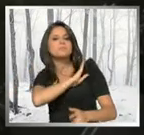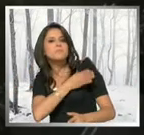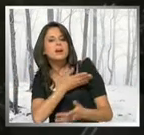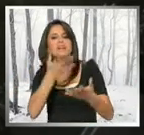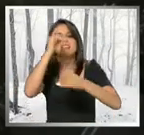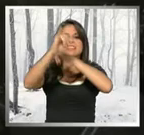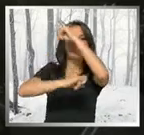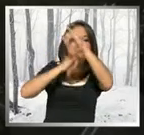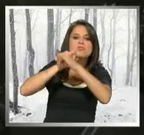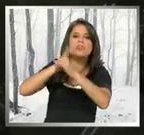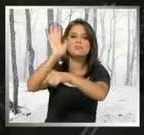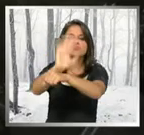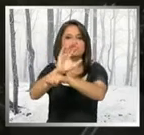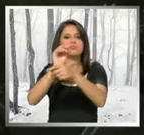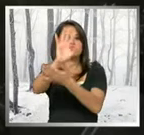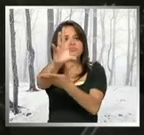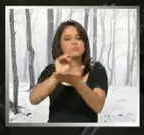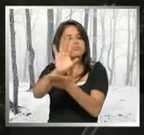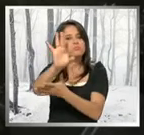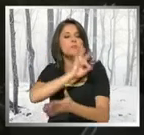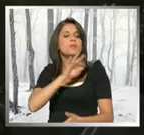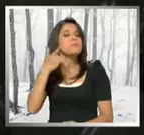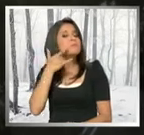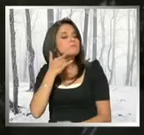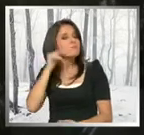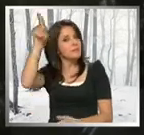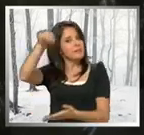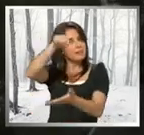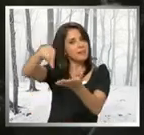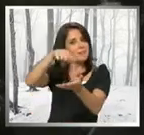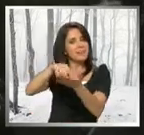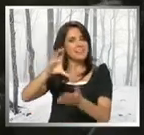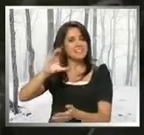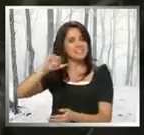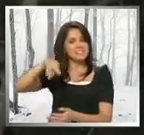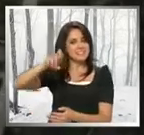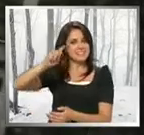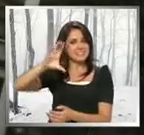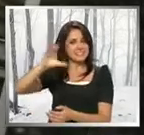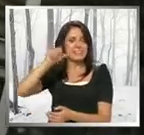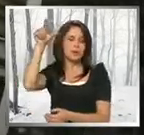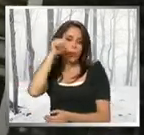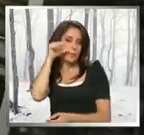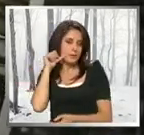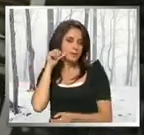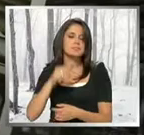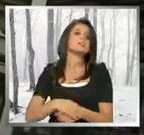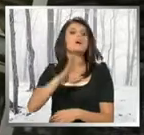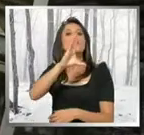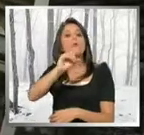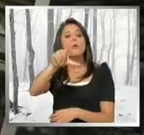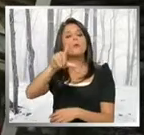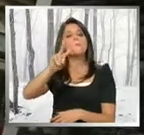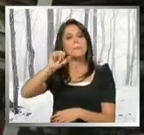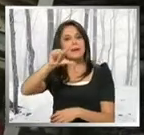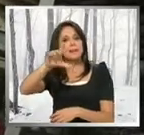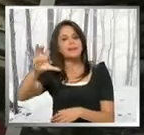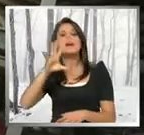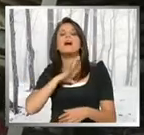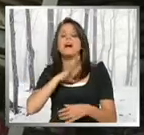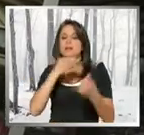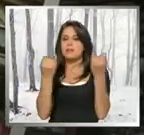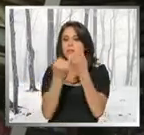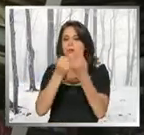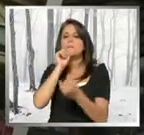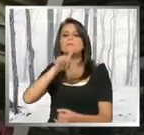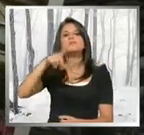Cine que ahí se lleva a cabo. Sí, grandes películas se proyectan aquí. Y la Colonia del Valle también tiene calles con nombres de grandes